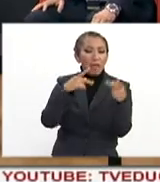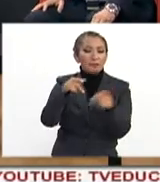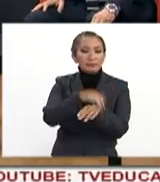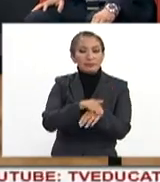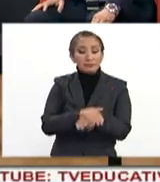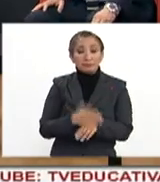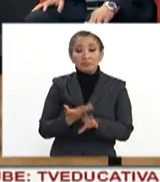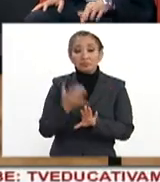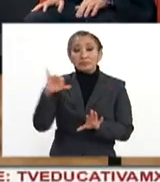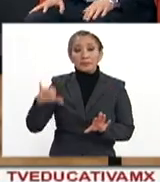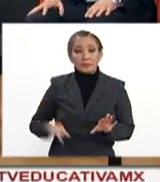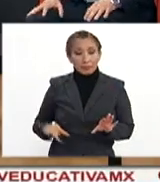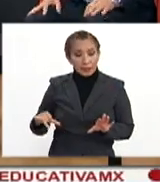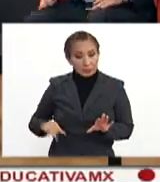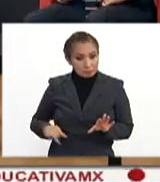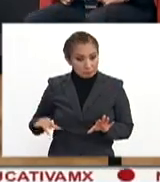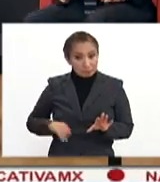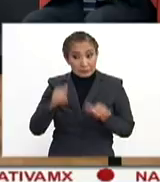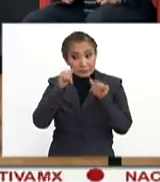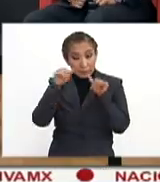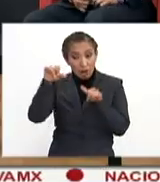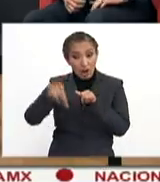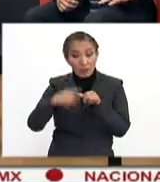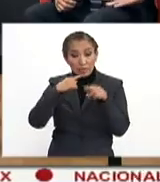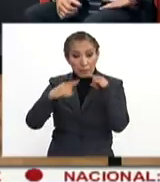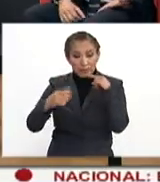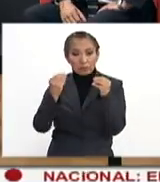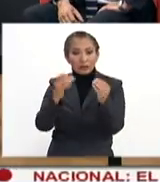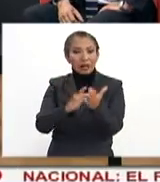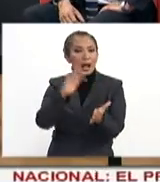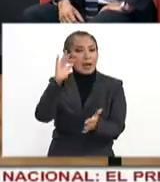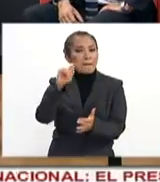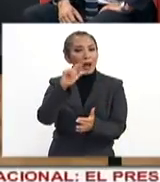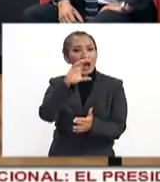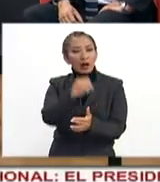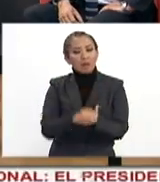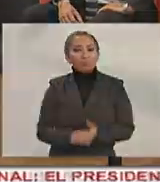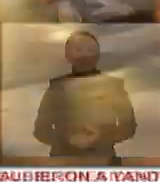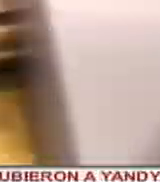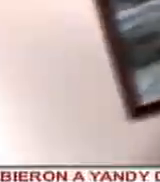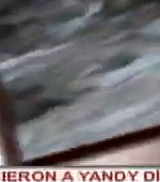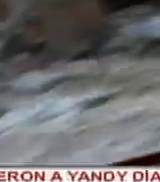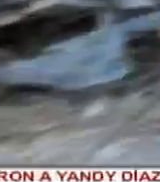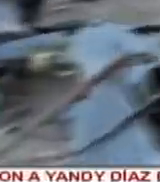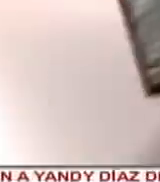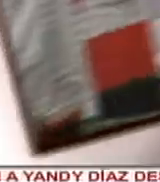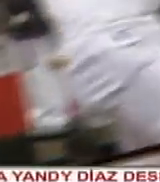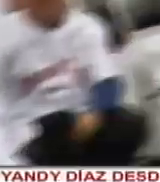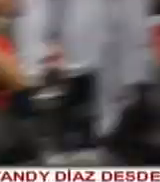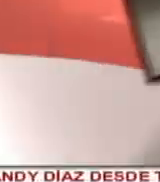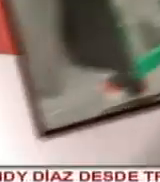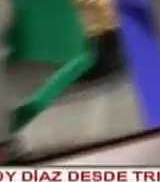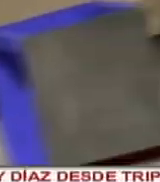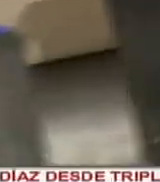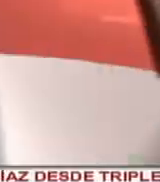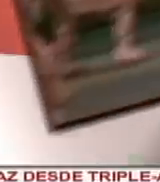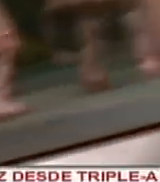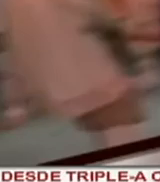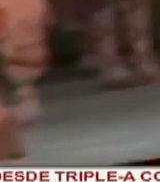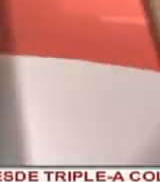Pues interesante y hay que estar al pendiente hoy del debate. Muchas gracias, Paco. Al contrario. Gracias por estar con nosotros. Vamos